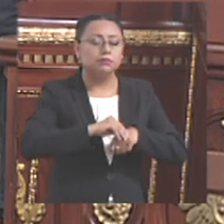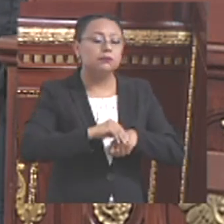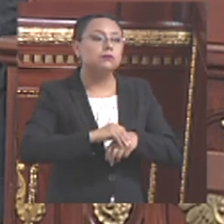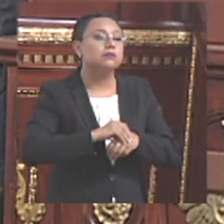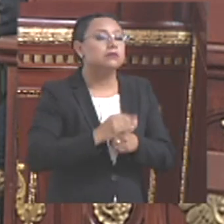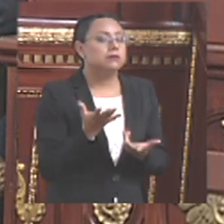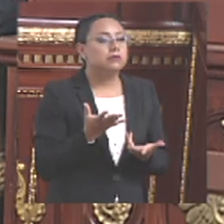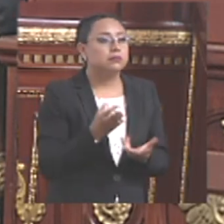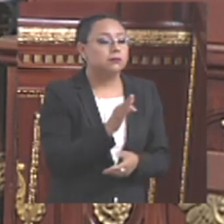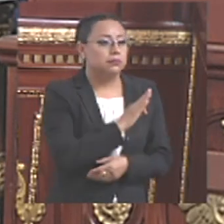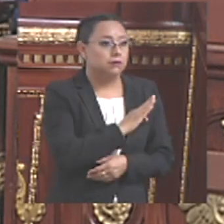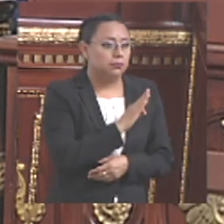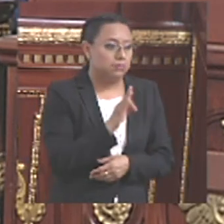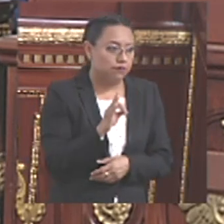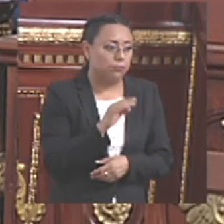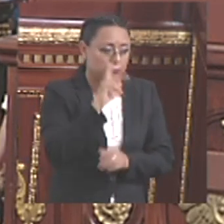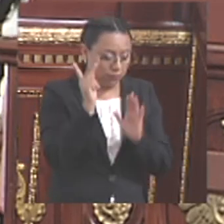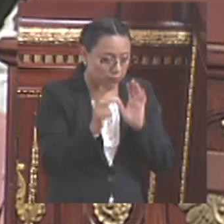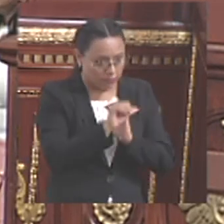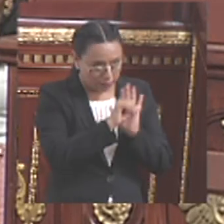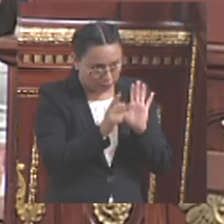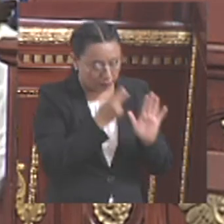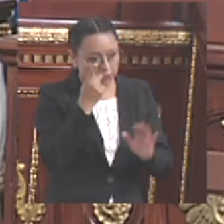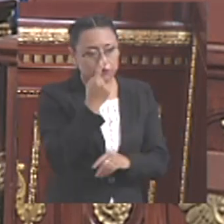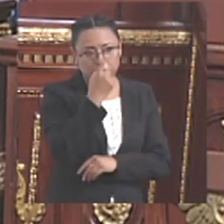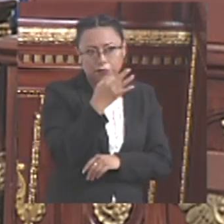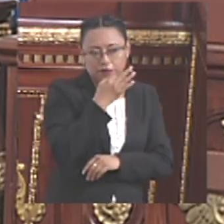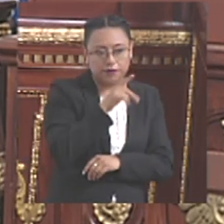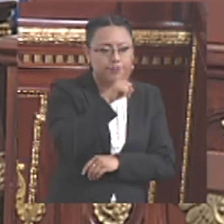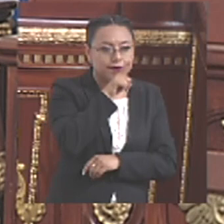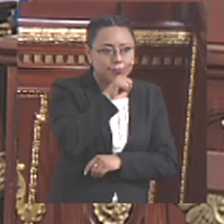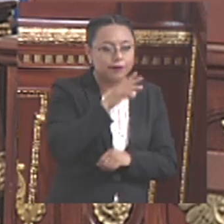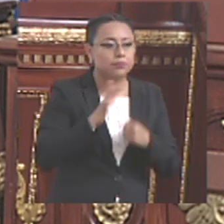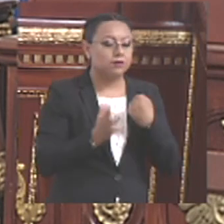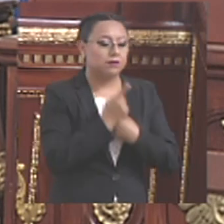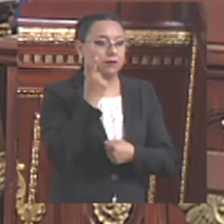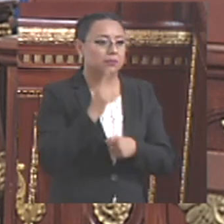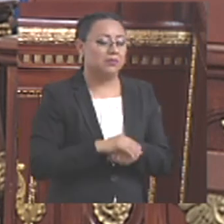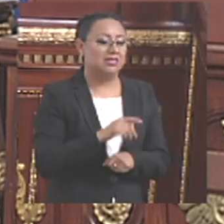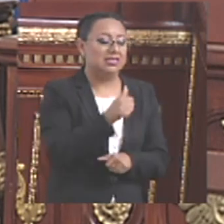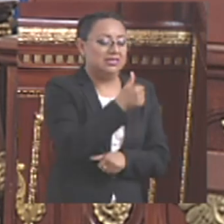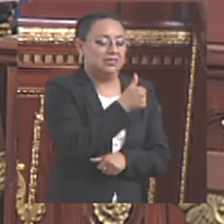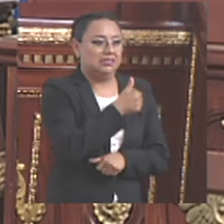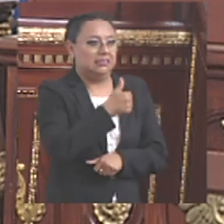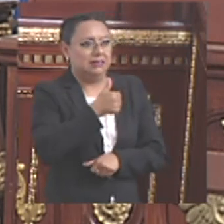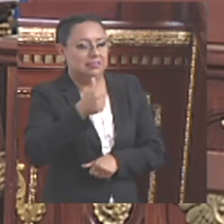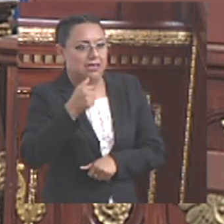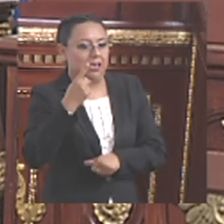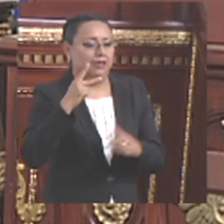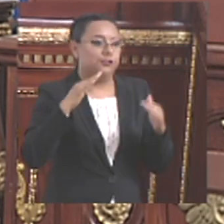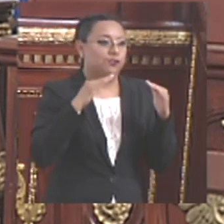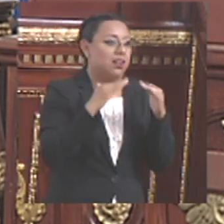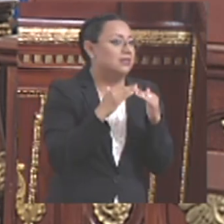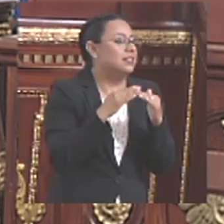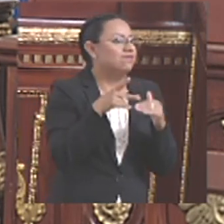que murieron en la lucha para poder regresar a su casa y no pudieron hacerlo.